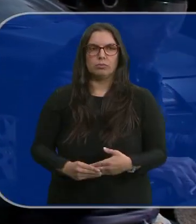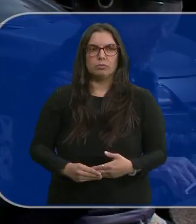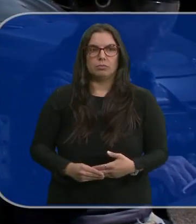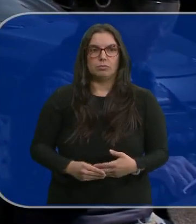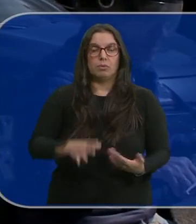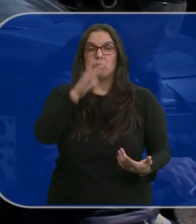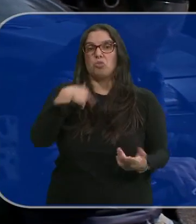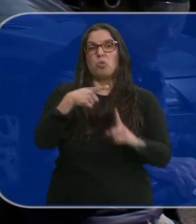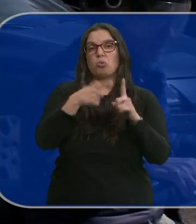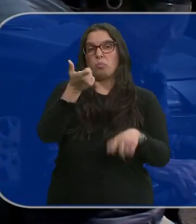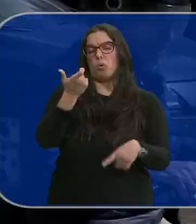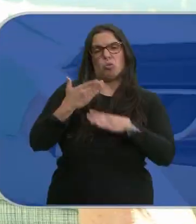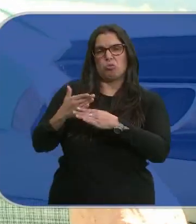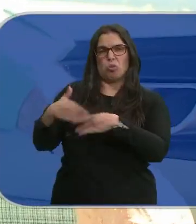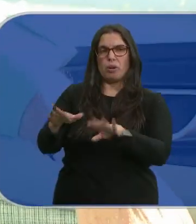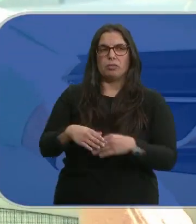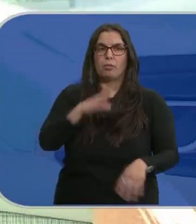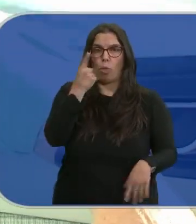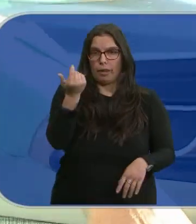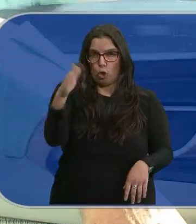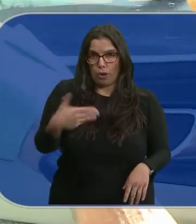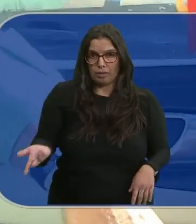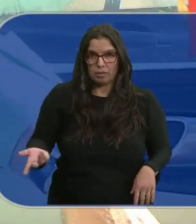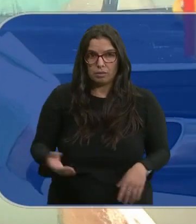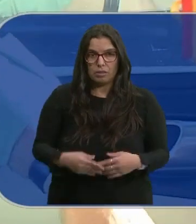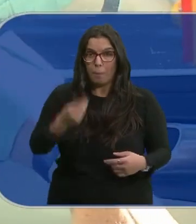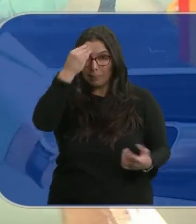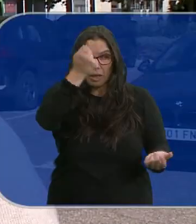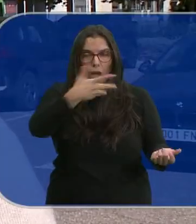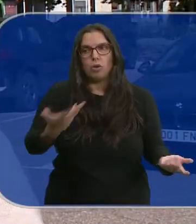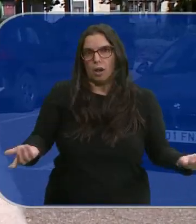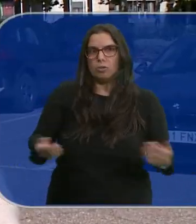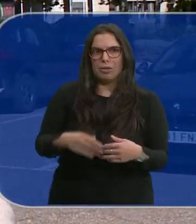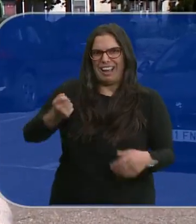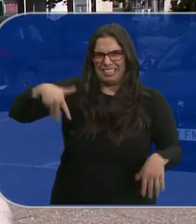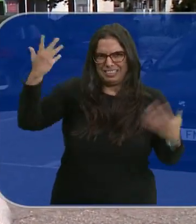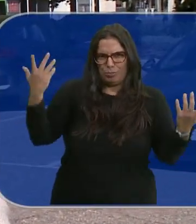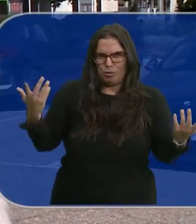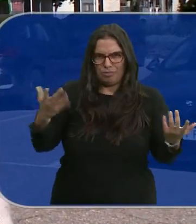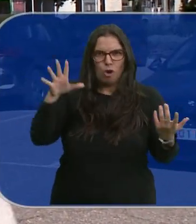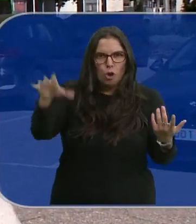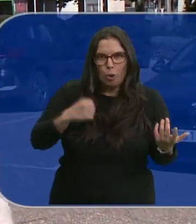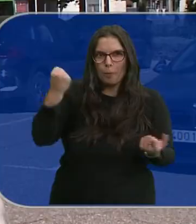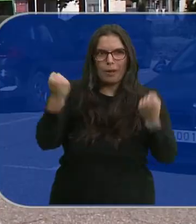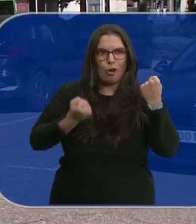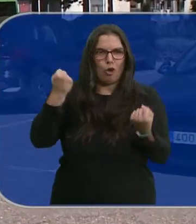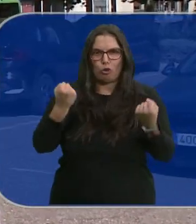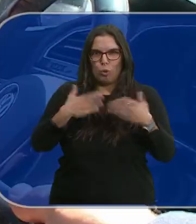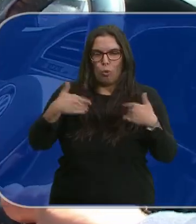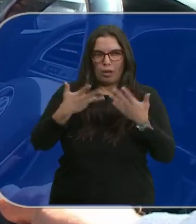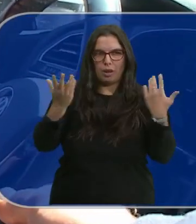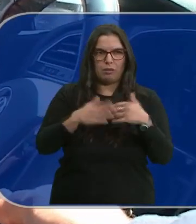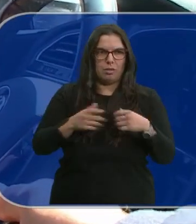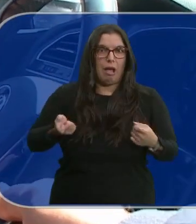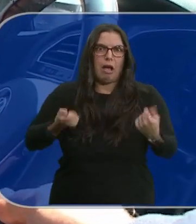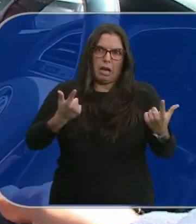Porque para lo que lo utilizo me vale más que de sobra. Porque no tienen dinero. ¿Cree que son muy caros? Claro. Carísimo, hasta comprar cualquier tipo de coche. Es